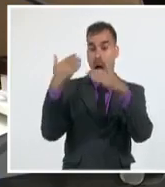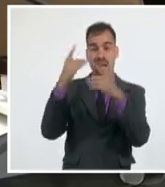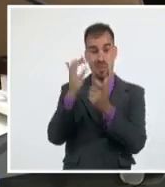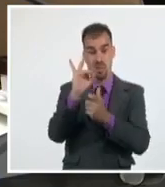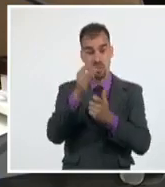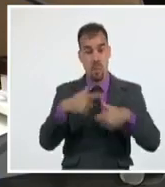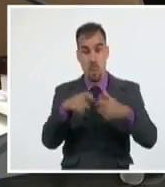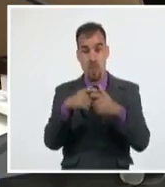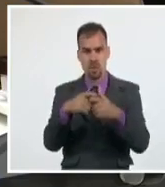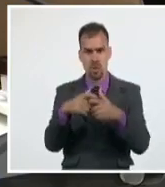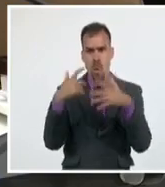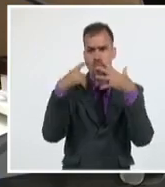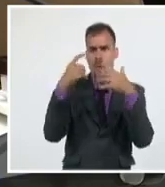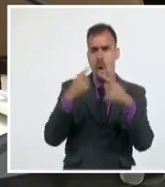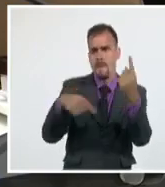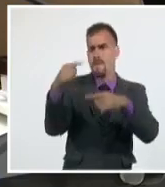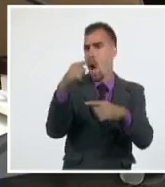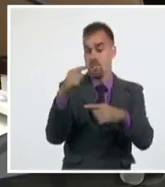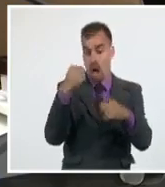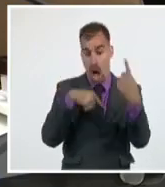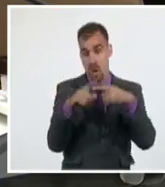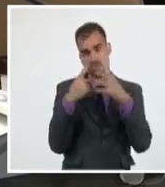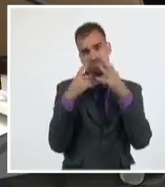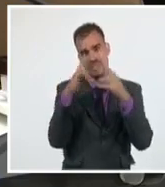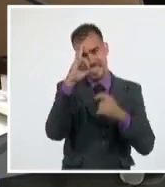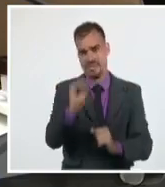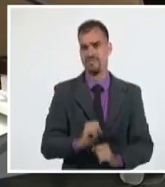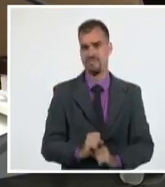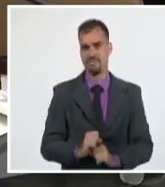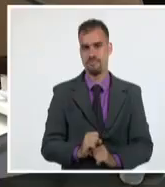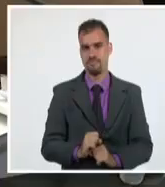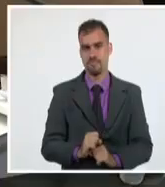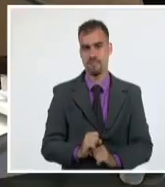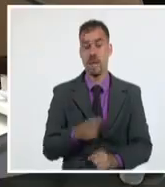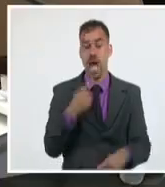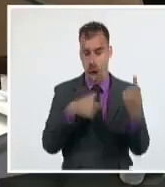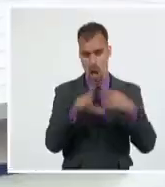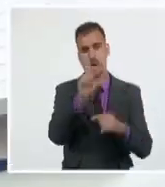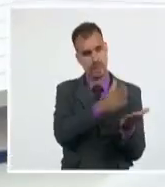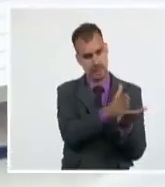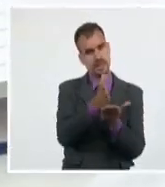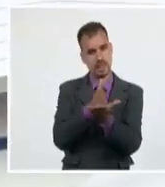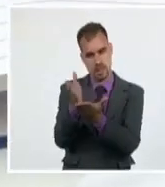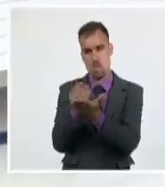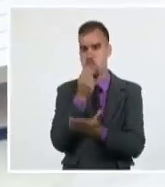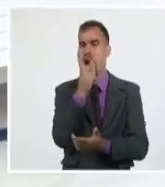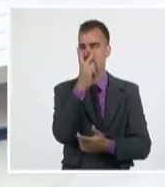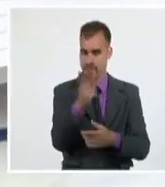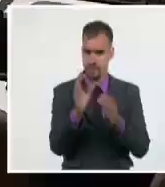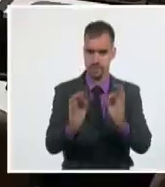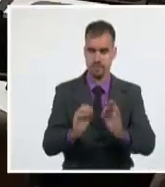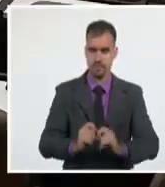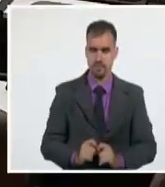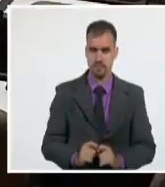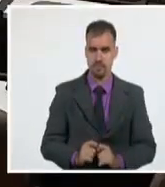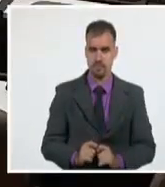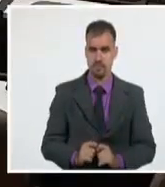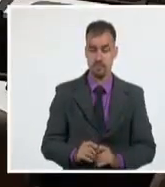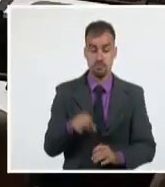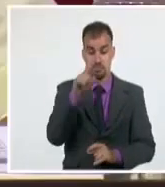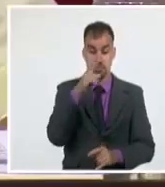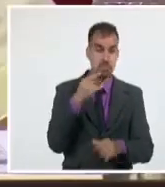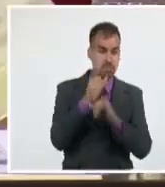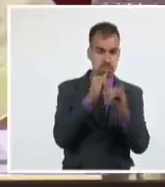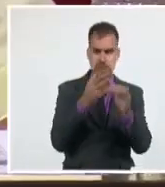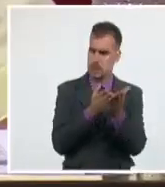ese sentido el octavo Congreso lo plantea como un lineamiento para atender en lo sucesivo. Al cierre de esta información, continúan los debates